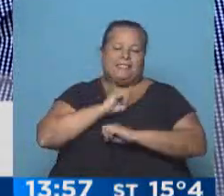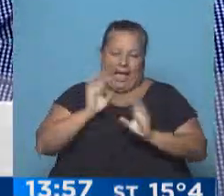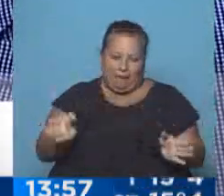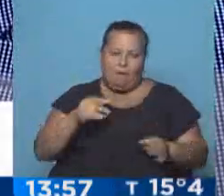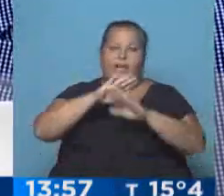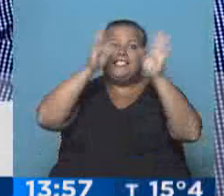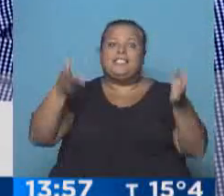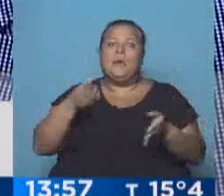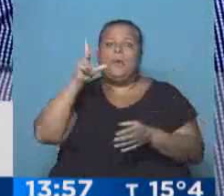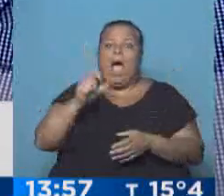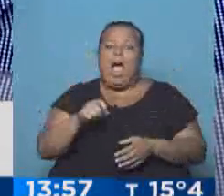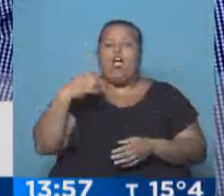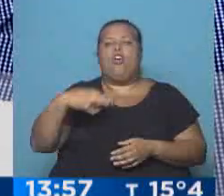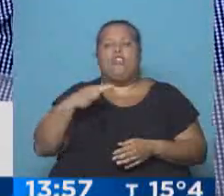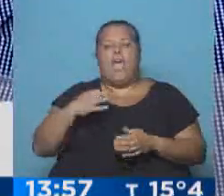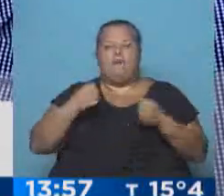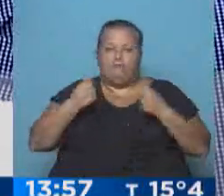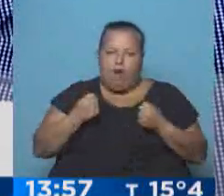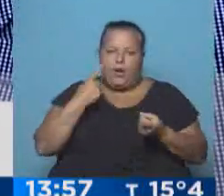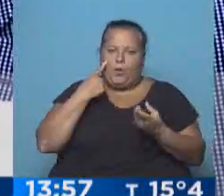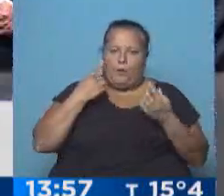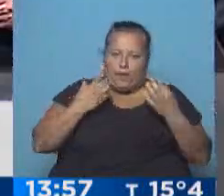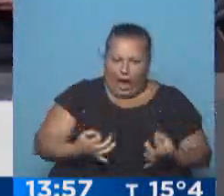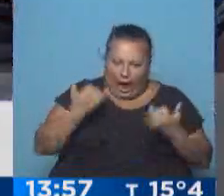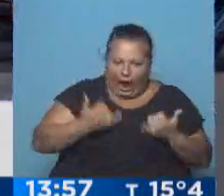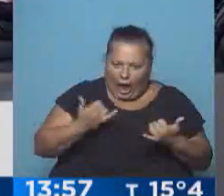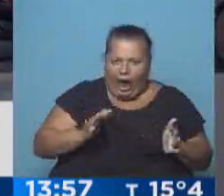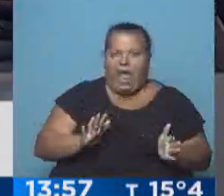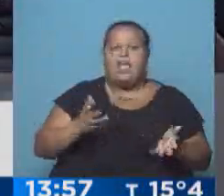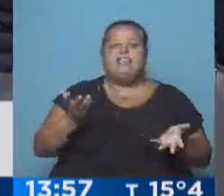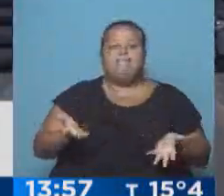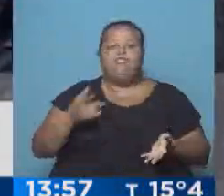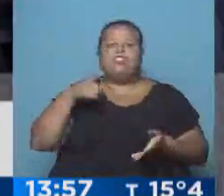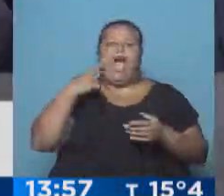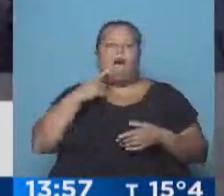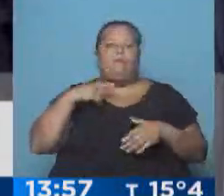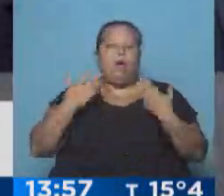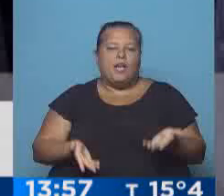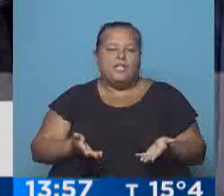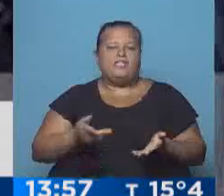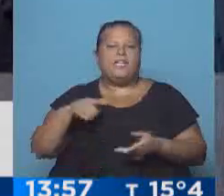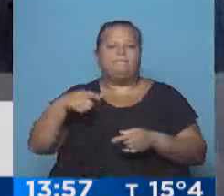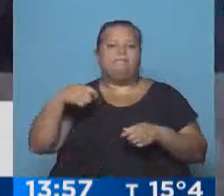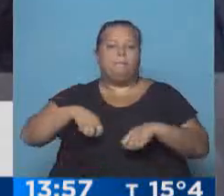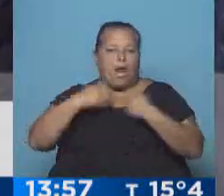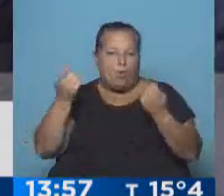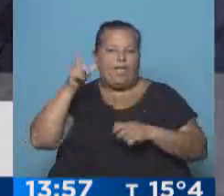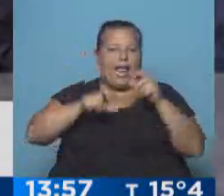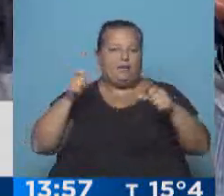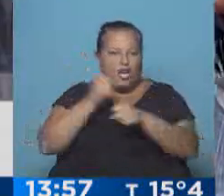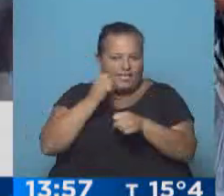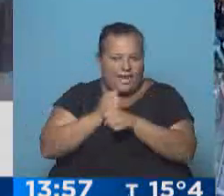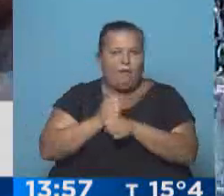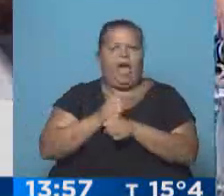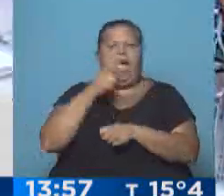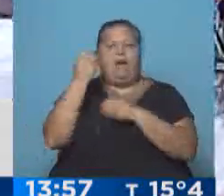una institución que tiene que tener solidez, solvencia, la tiene, y está siendo utilizada, y esto es perjudicial para los trabajadores, para su